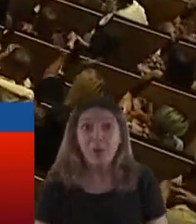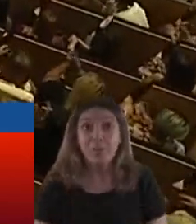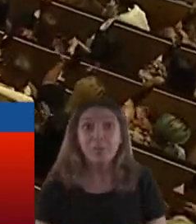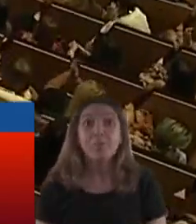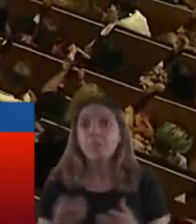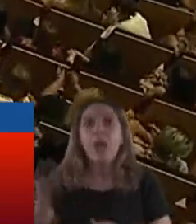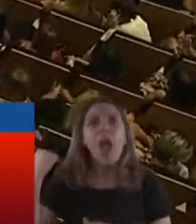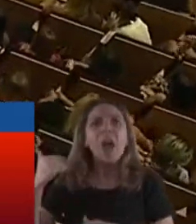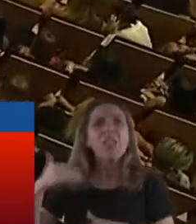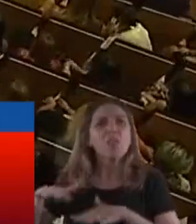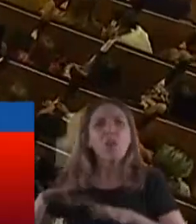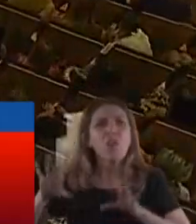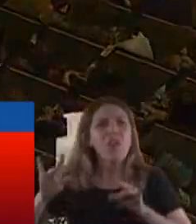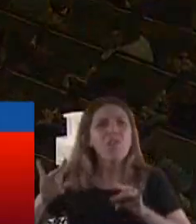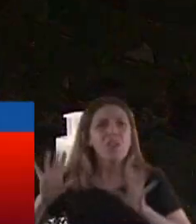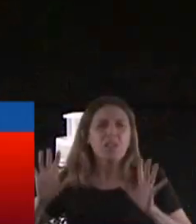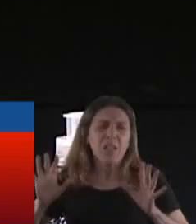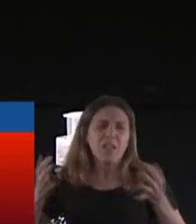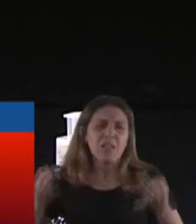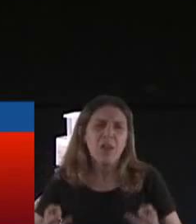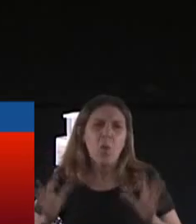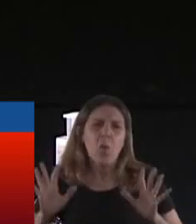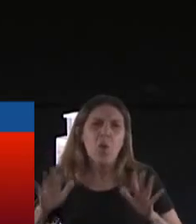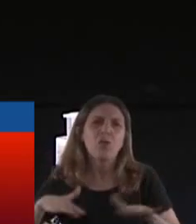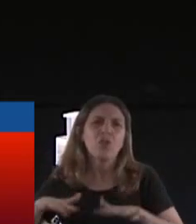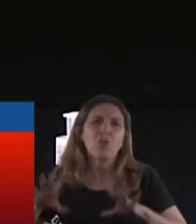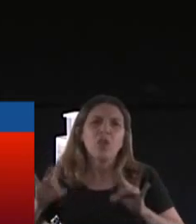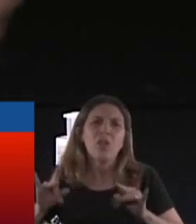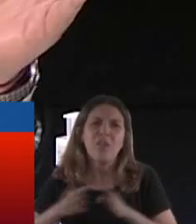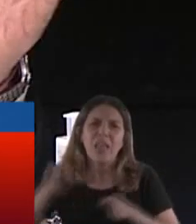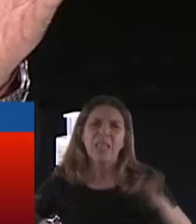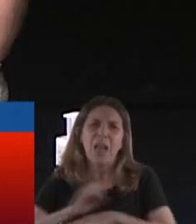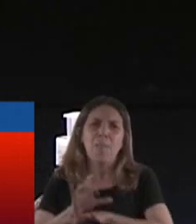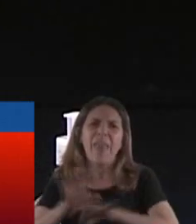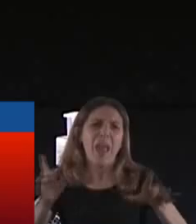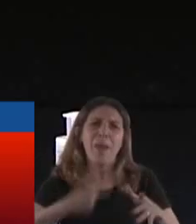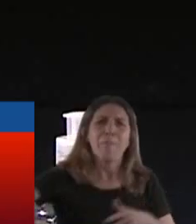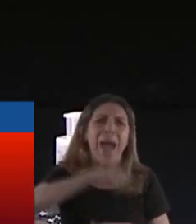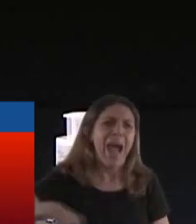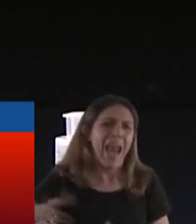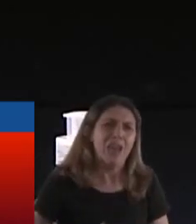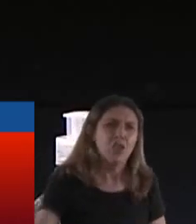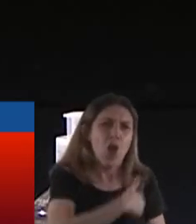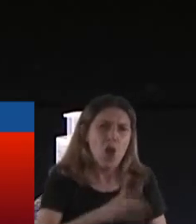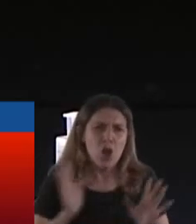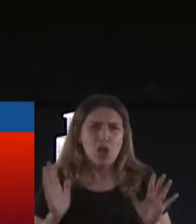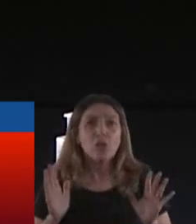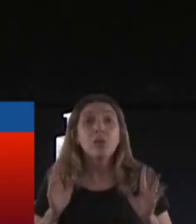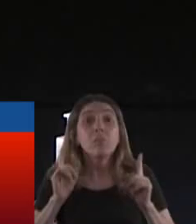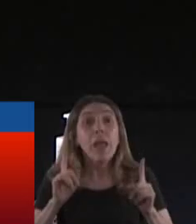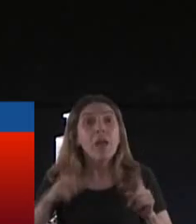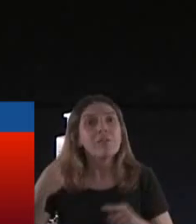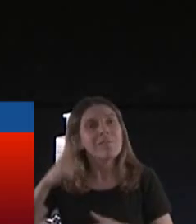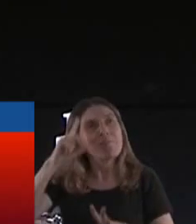Fue un momento muy difícil, seguramente, fue un momento muy difícil el que nos tocó vivir a todos, a todas, a todes. Pero siempre